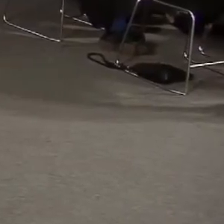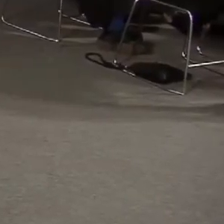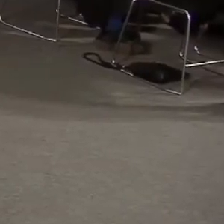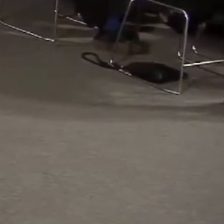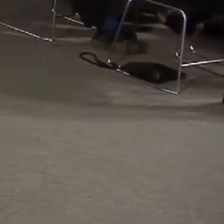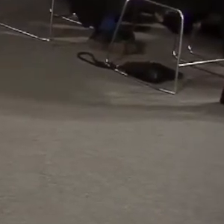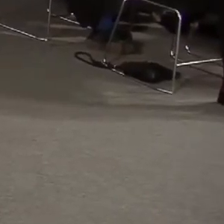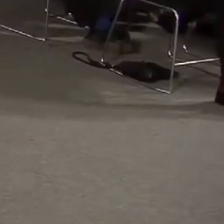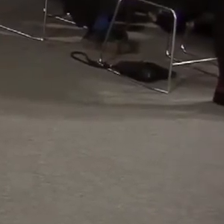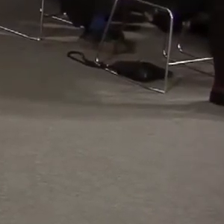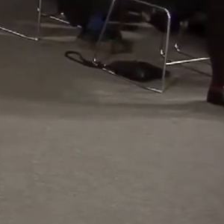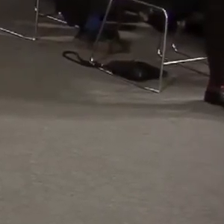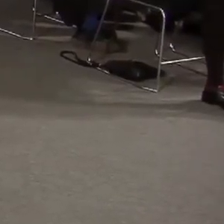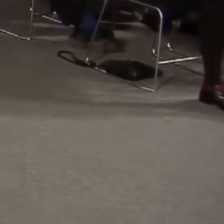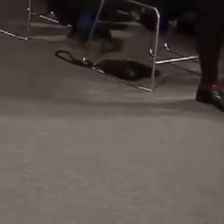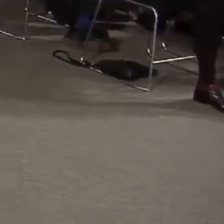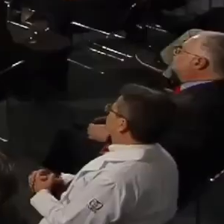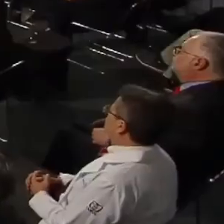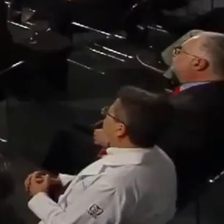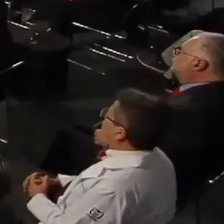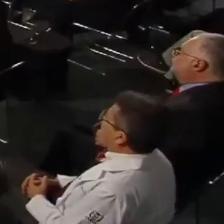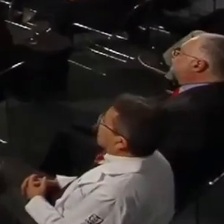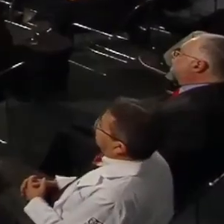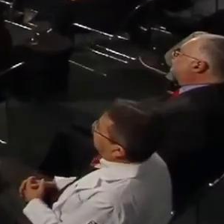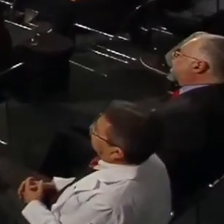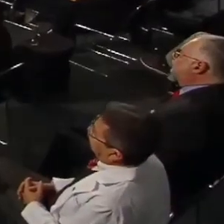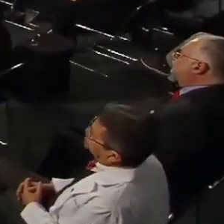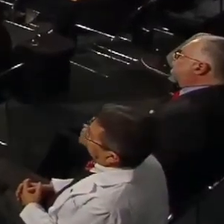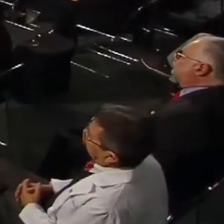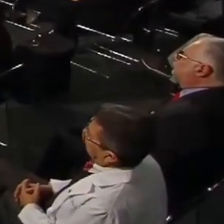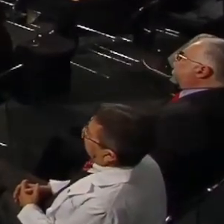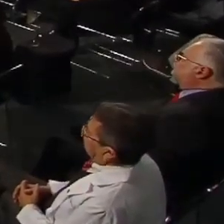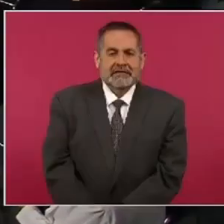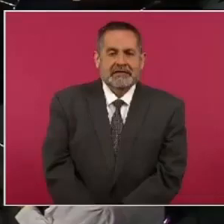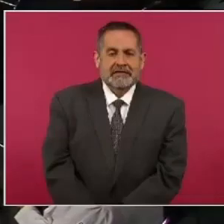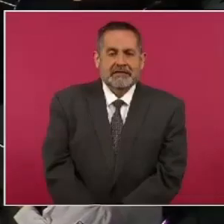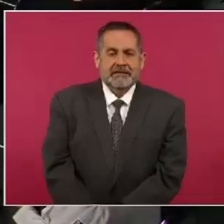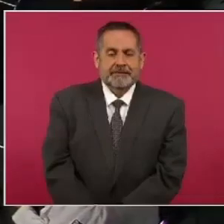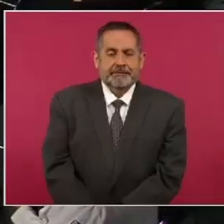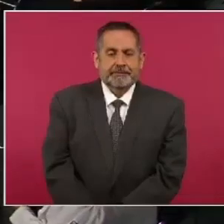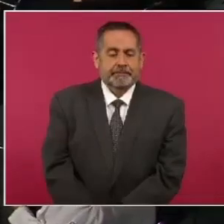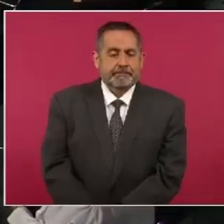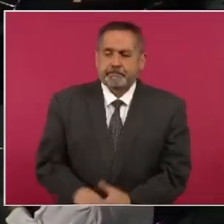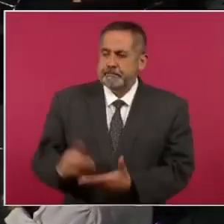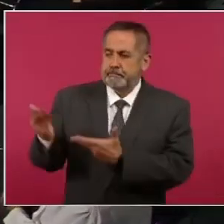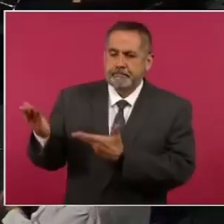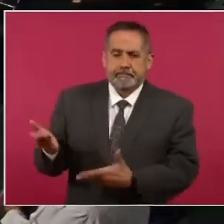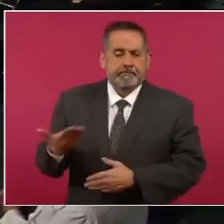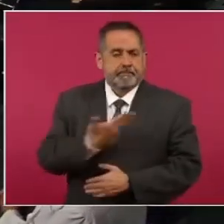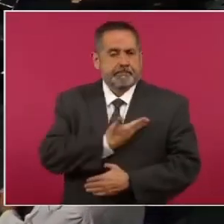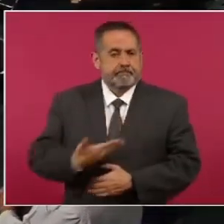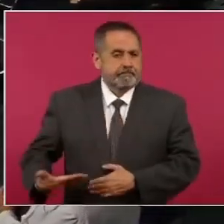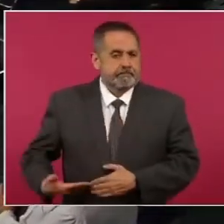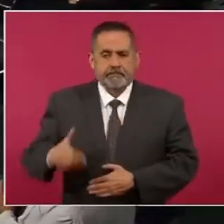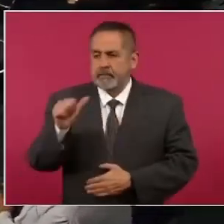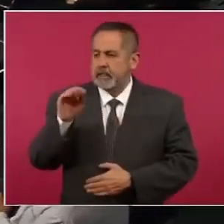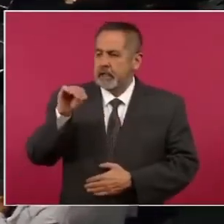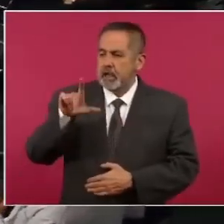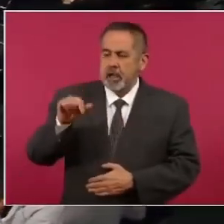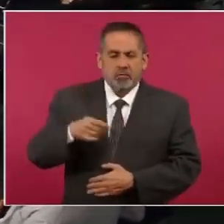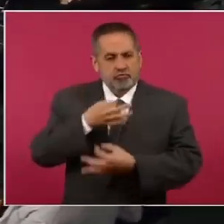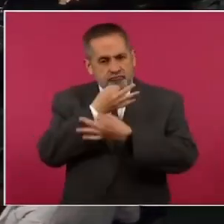Escuchemos el mensaje que nos dirige el presidente constitucional de los Estados Unidos mexicanos, licenciado Andrés Manuel López